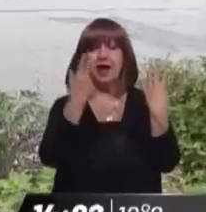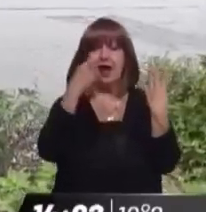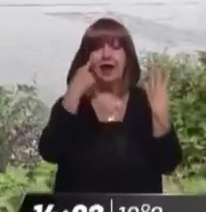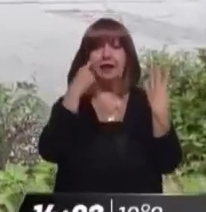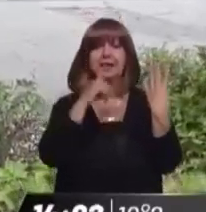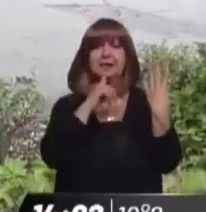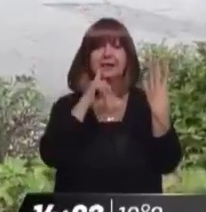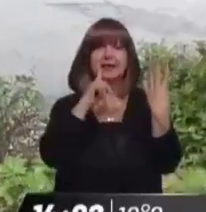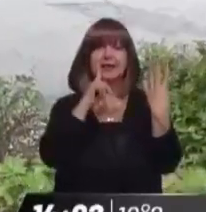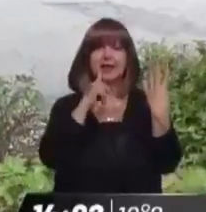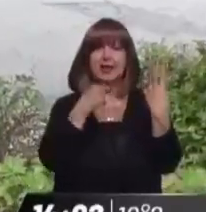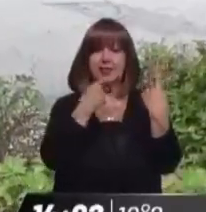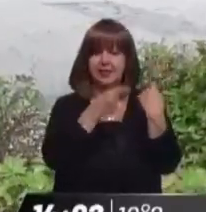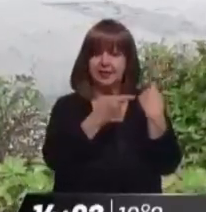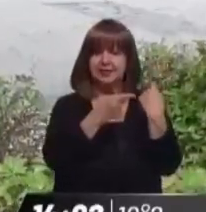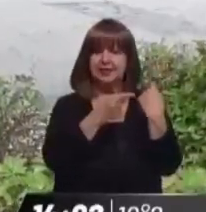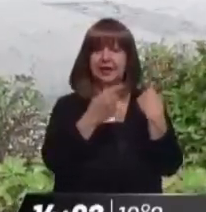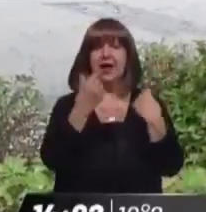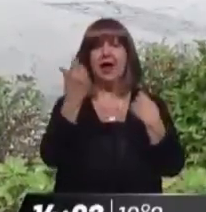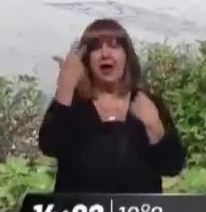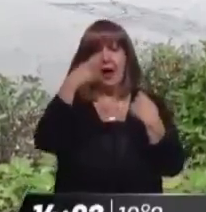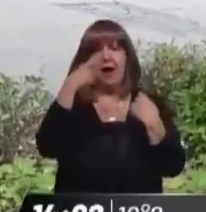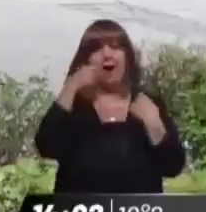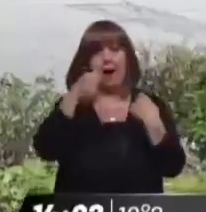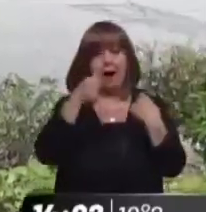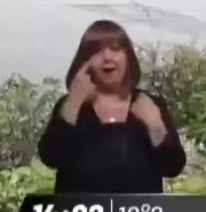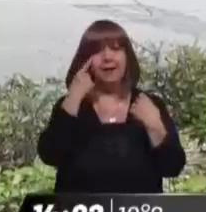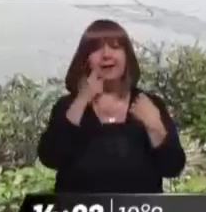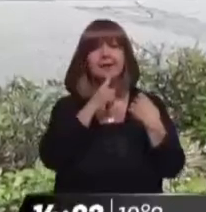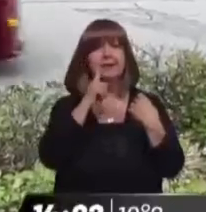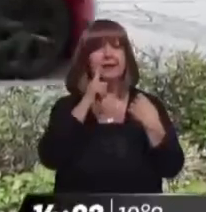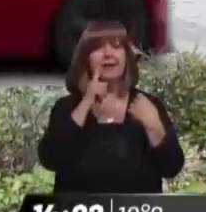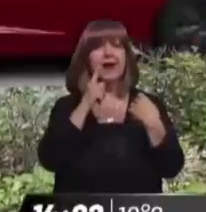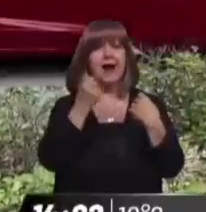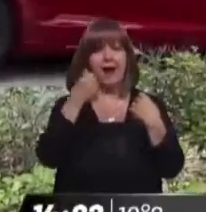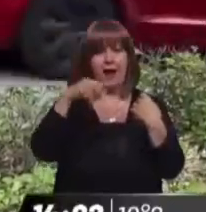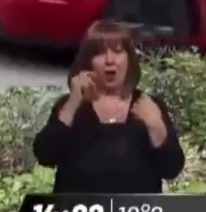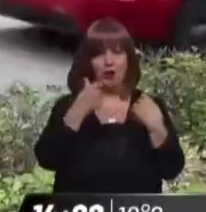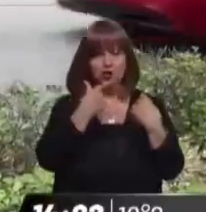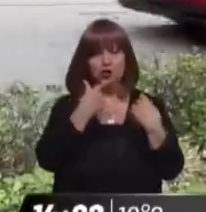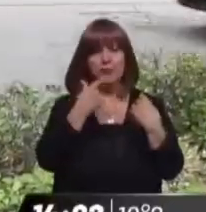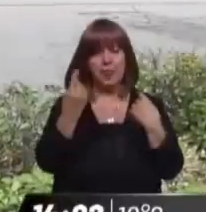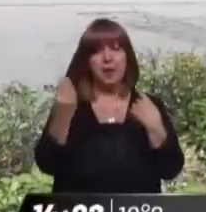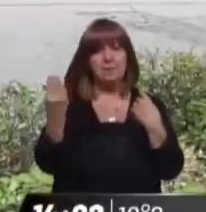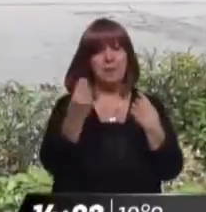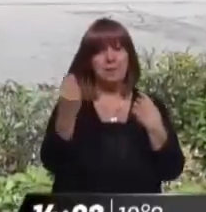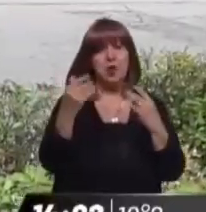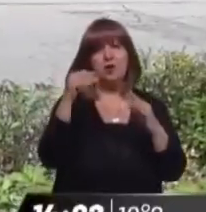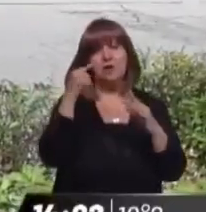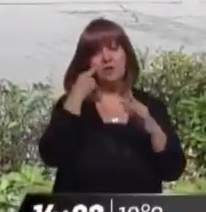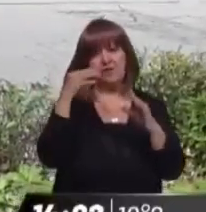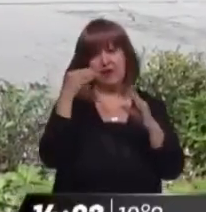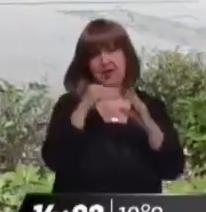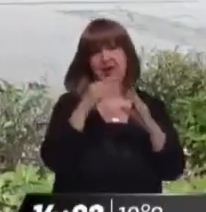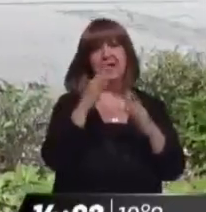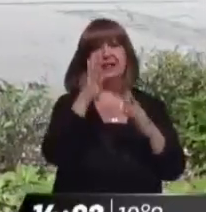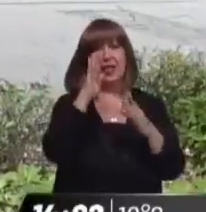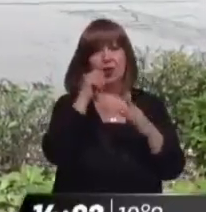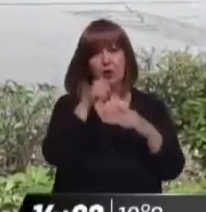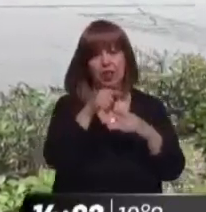haitianos según él ilegales Aunque la mayoría aquí sean legales porque son refugiados eh estaban